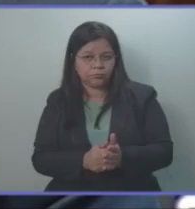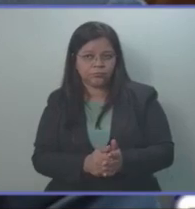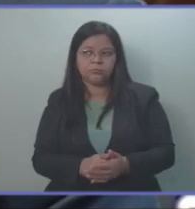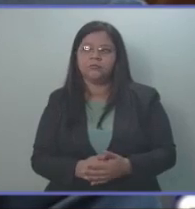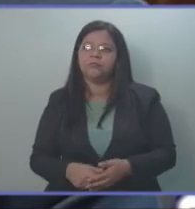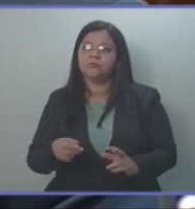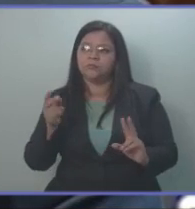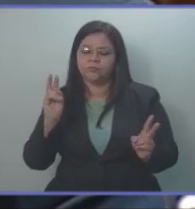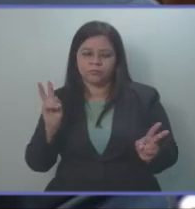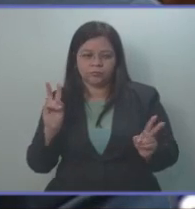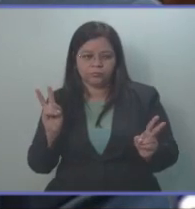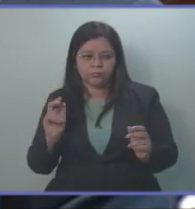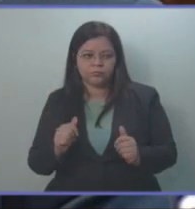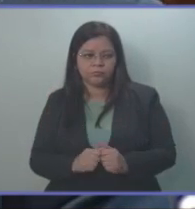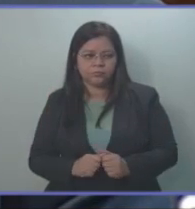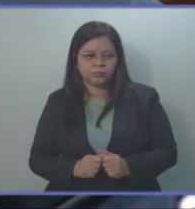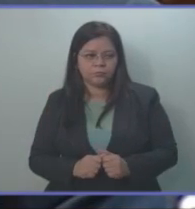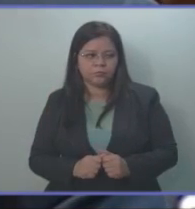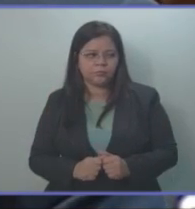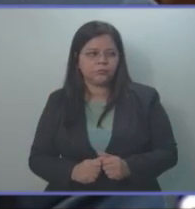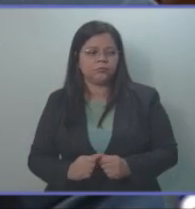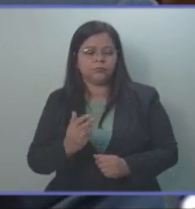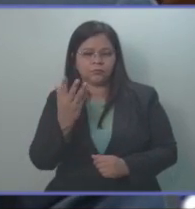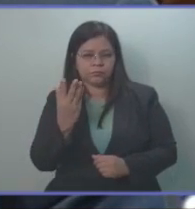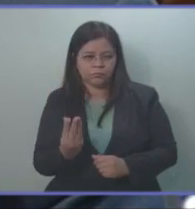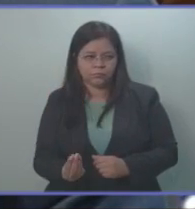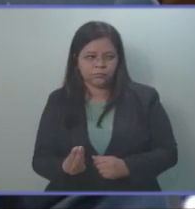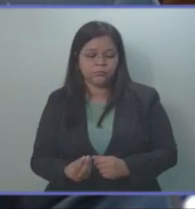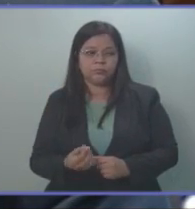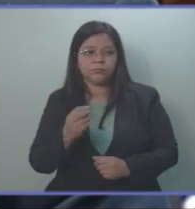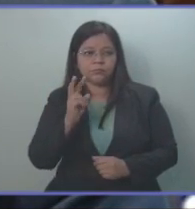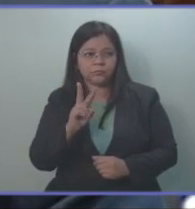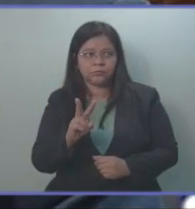Palacio Legislativo, San Salvador, a los